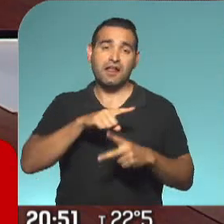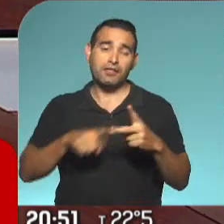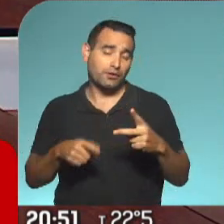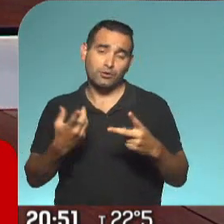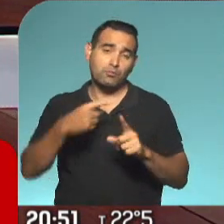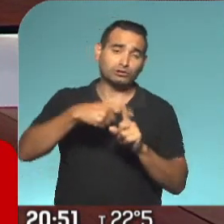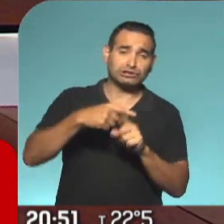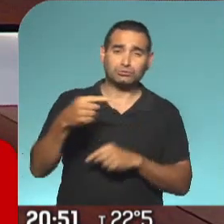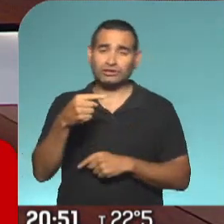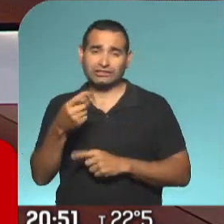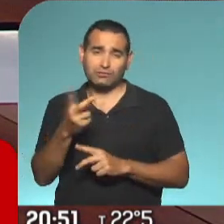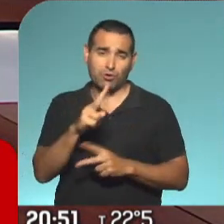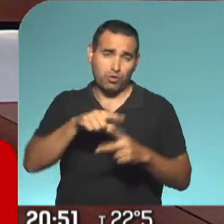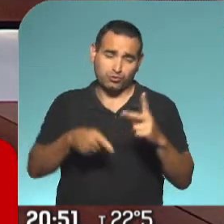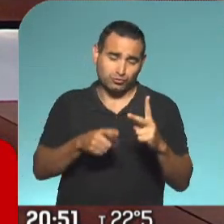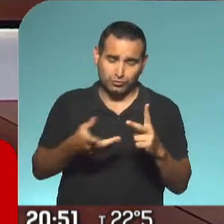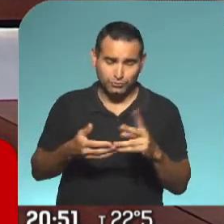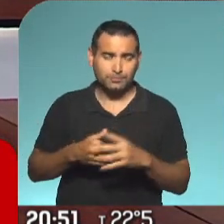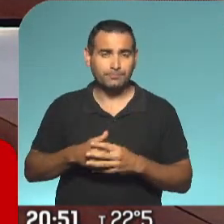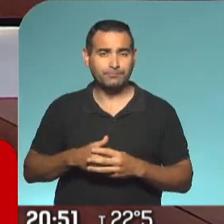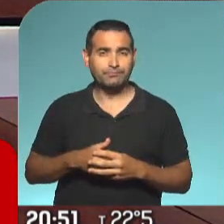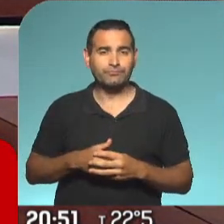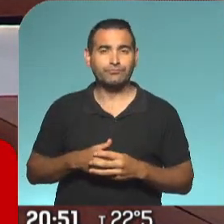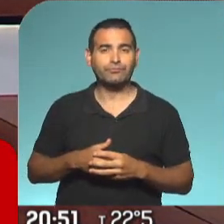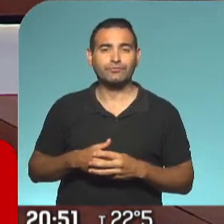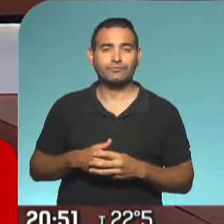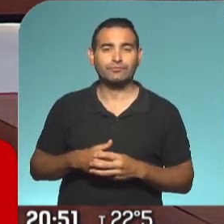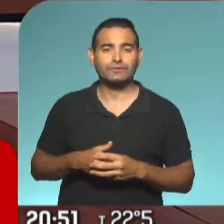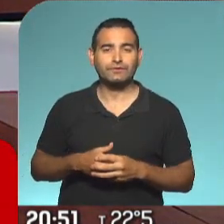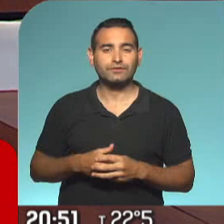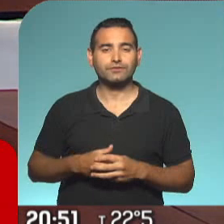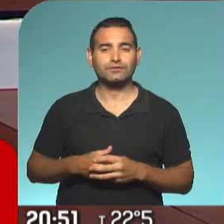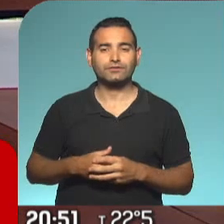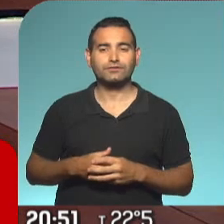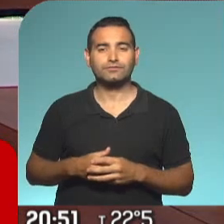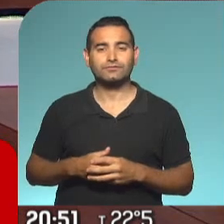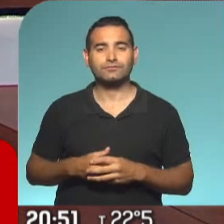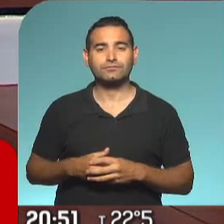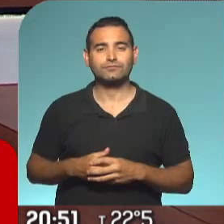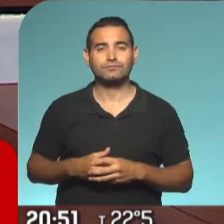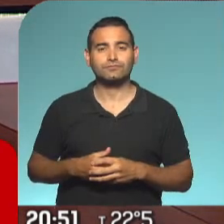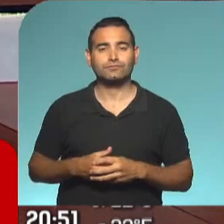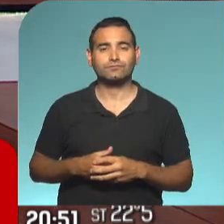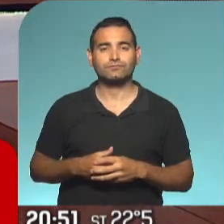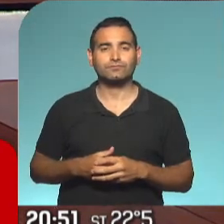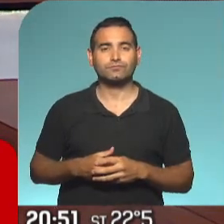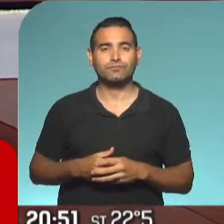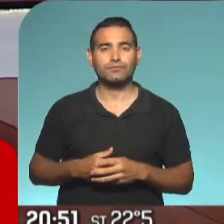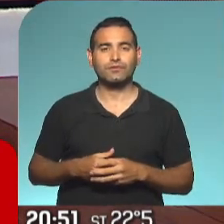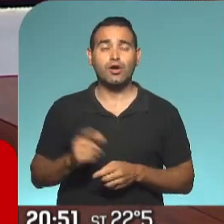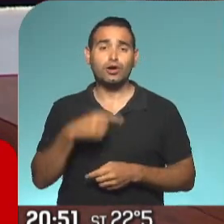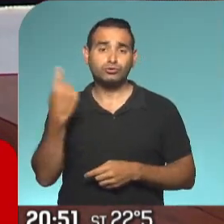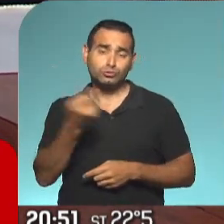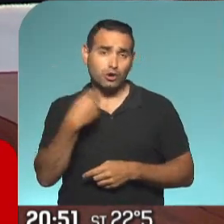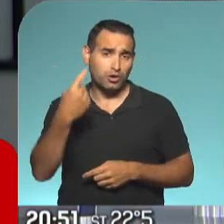vaso vacío. Yo te diría que ni siquiera eso, es decir, lo que no se discutía cuál era el límite donde estaba el agua de ese vaso. Todos estábamos